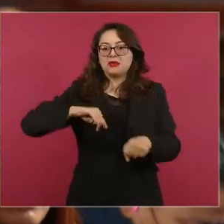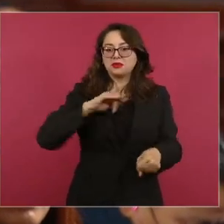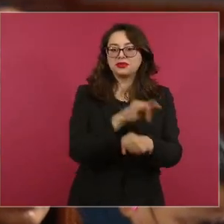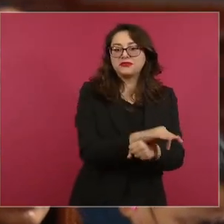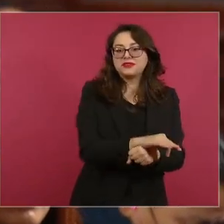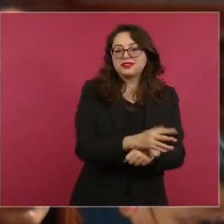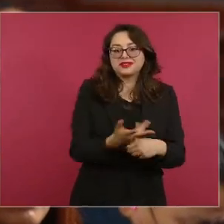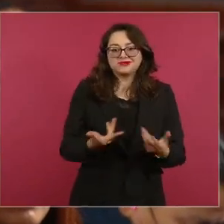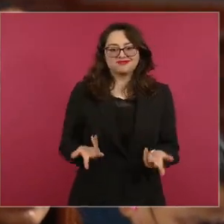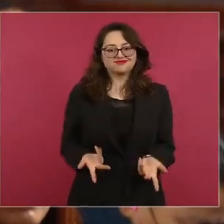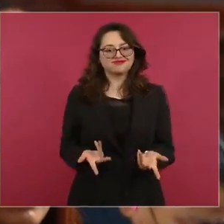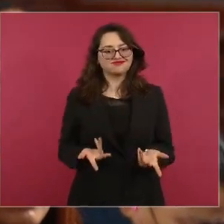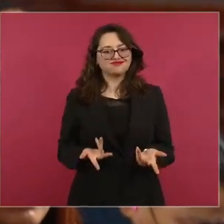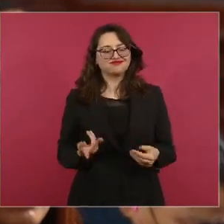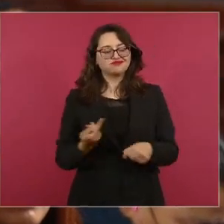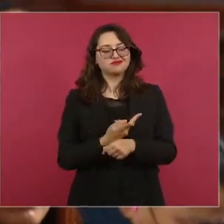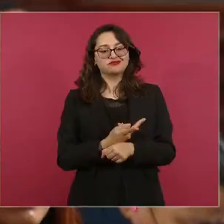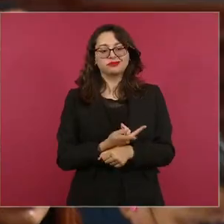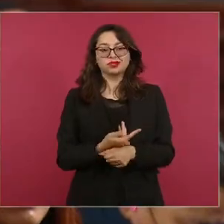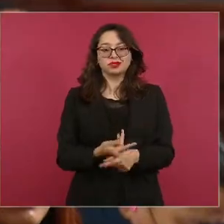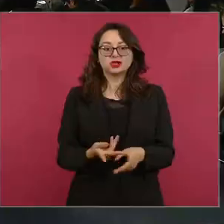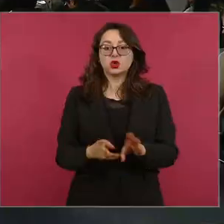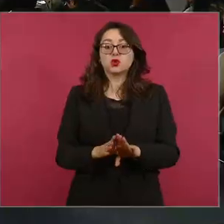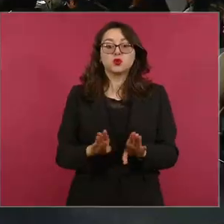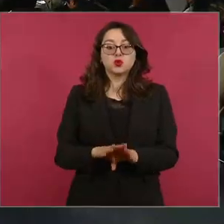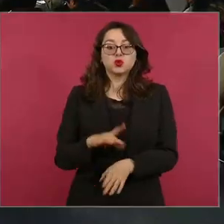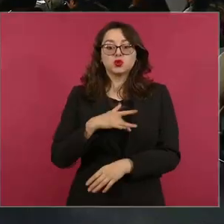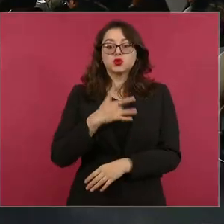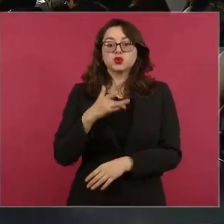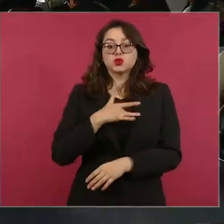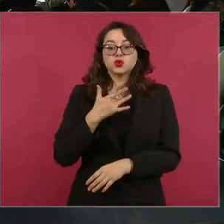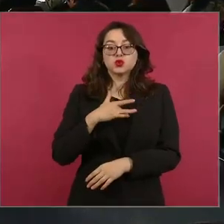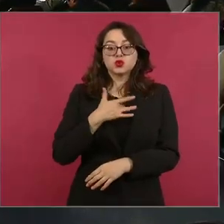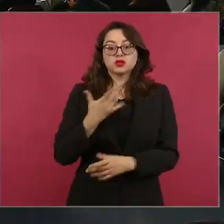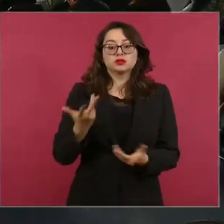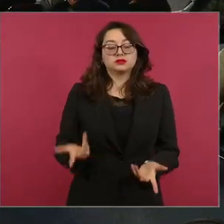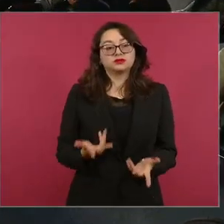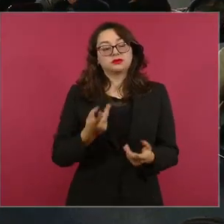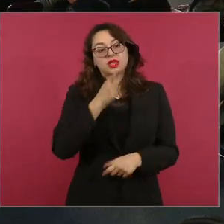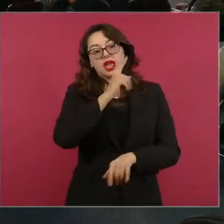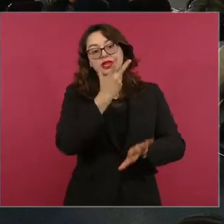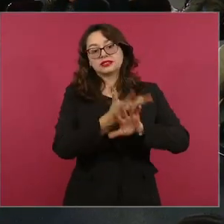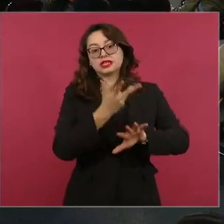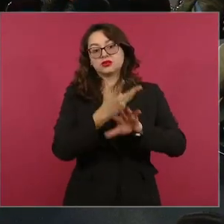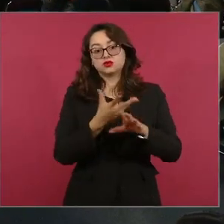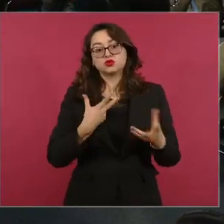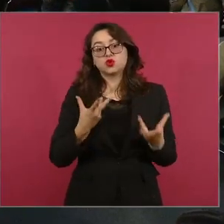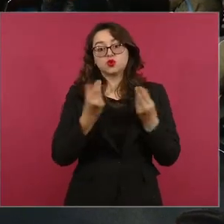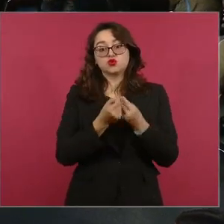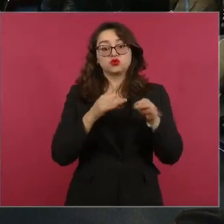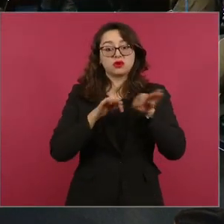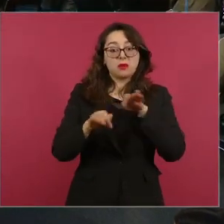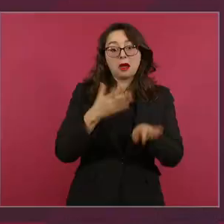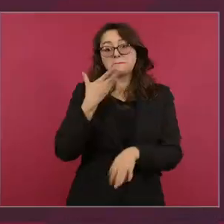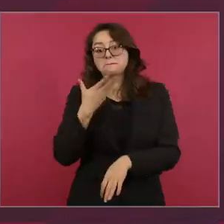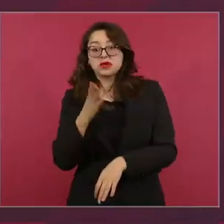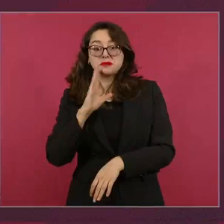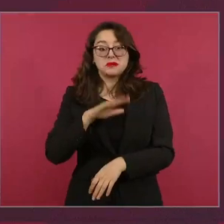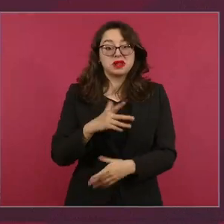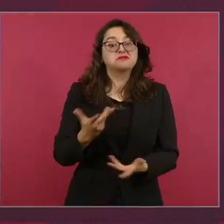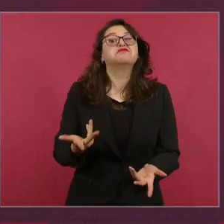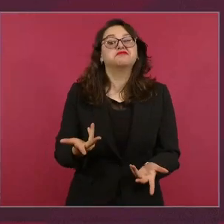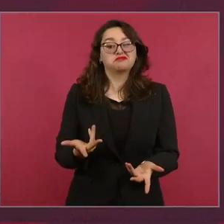esa iniciativa? ¿Y cómo califica usted el trabajo con Estados Unidos en ese sentido? Bueno,